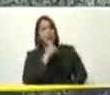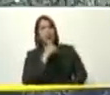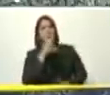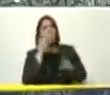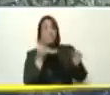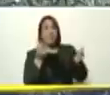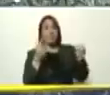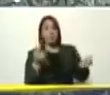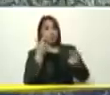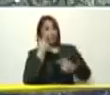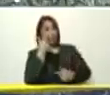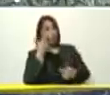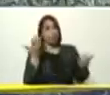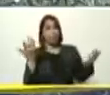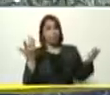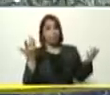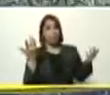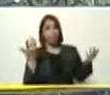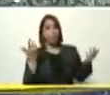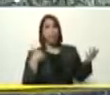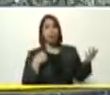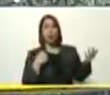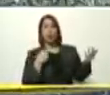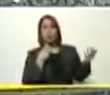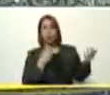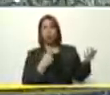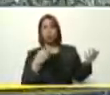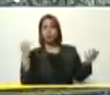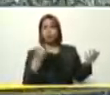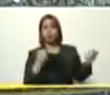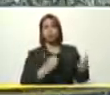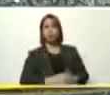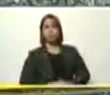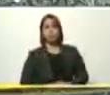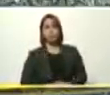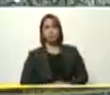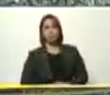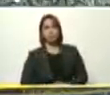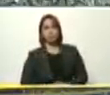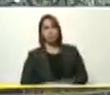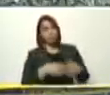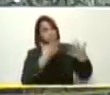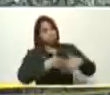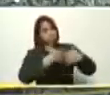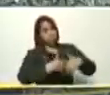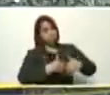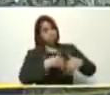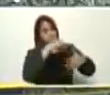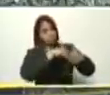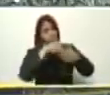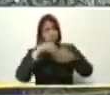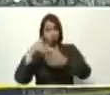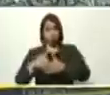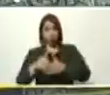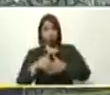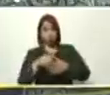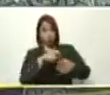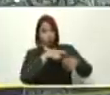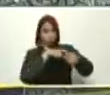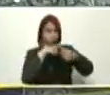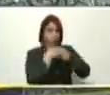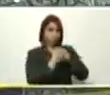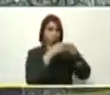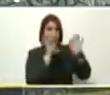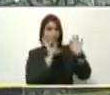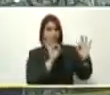pendiente. Yo me atrevo a afirmar que la maquinaria electoral del gran pueblo patriótico y